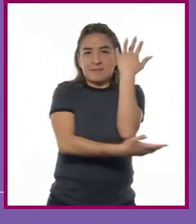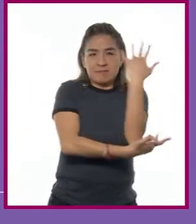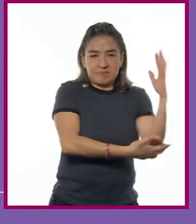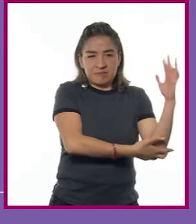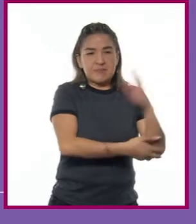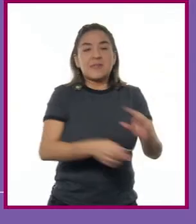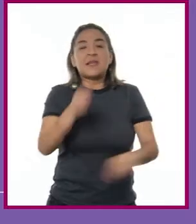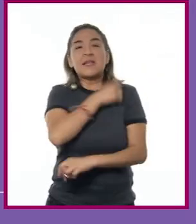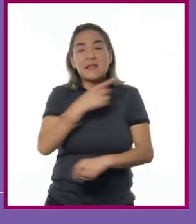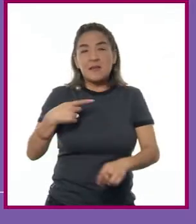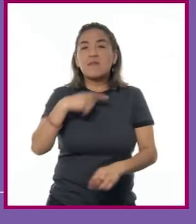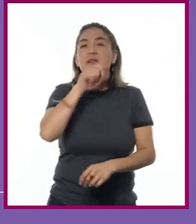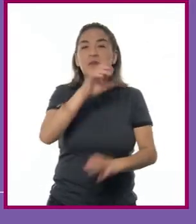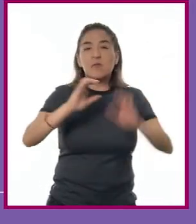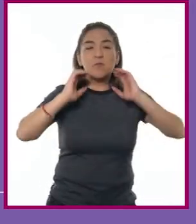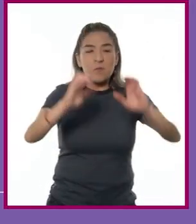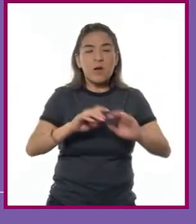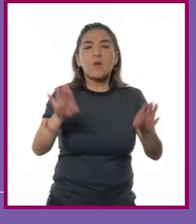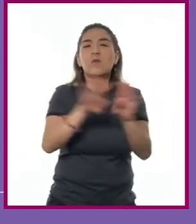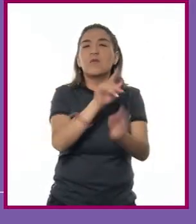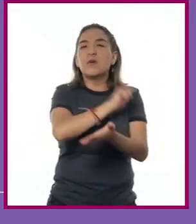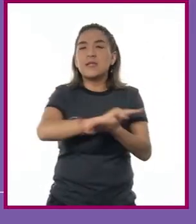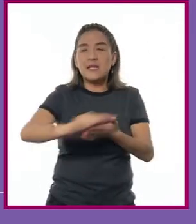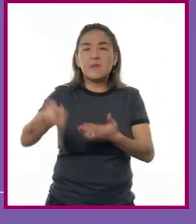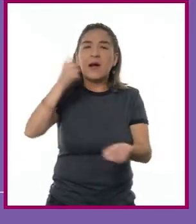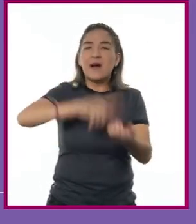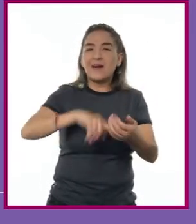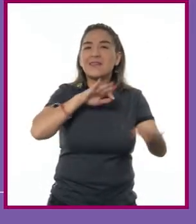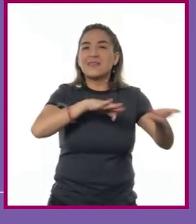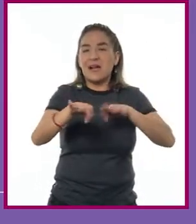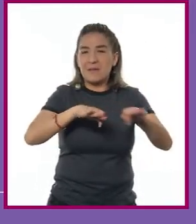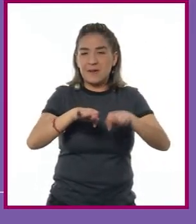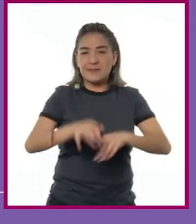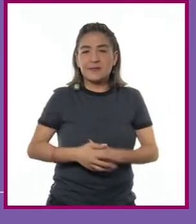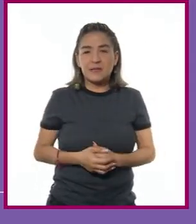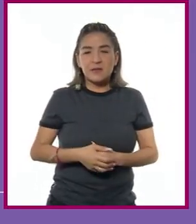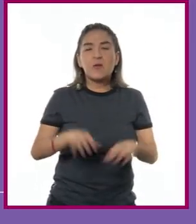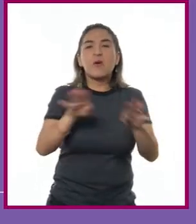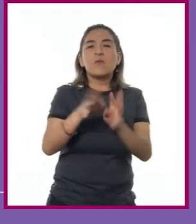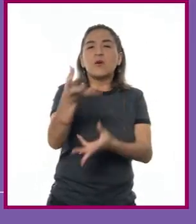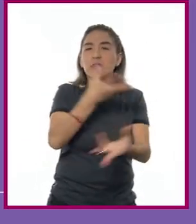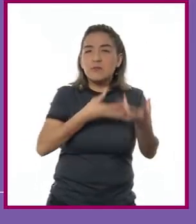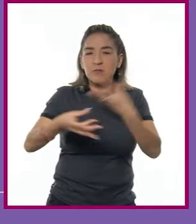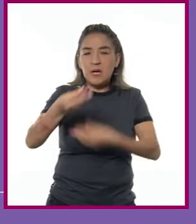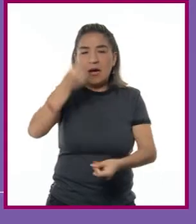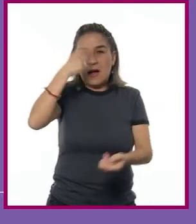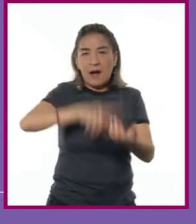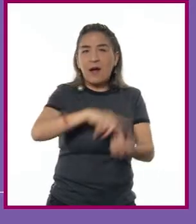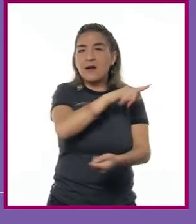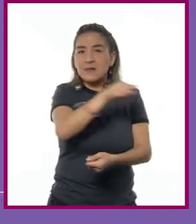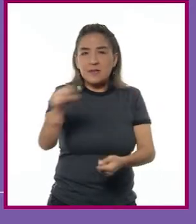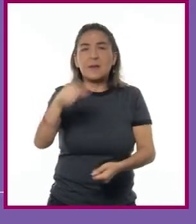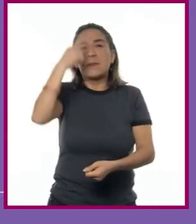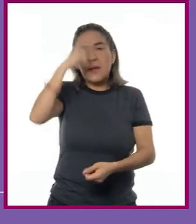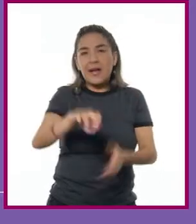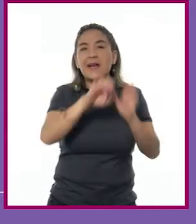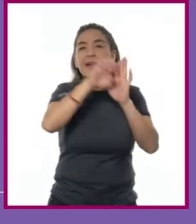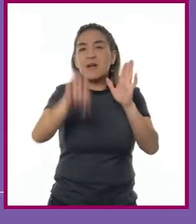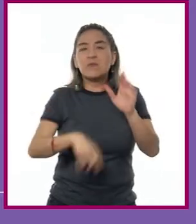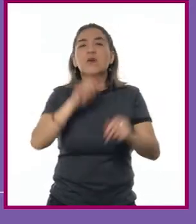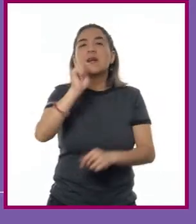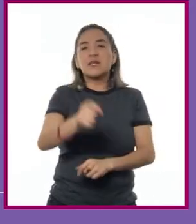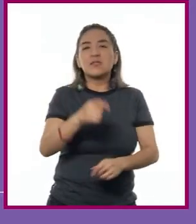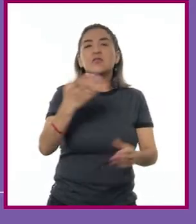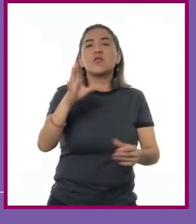deben mantener una actuación íntegra en el desempeño de sus labores, cooperar entre sí, ser ejemplo y promover el código